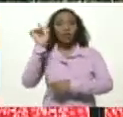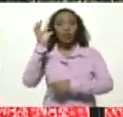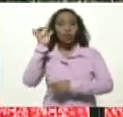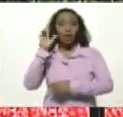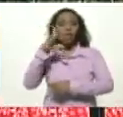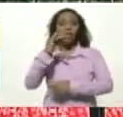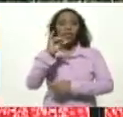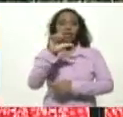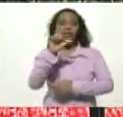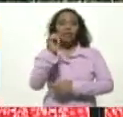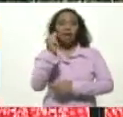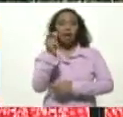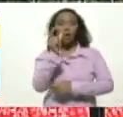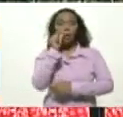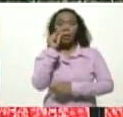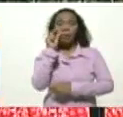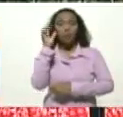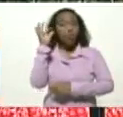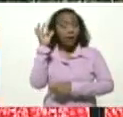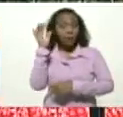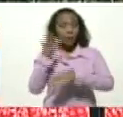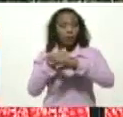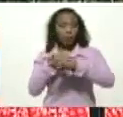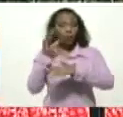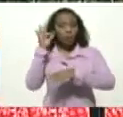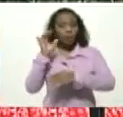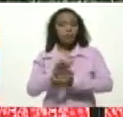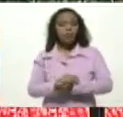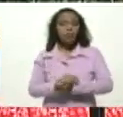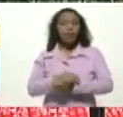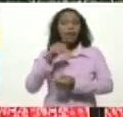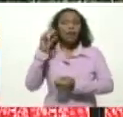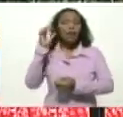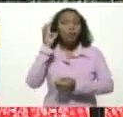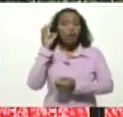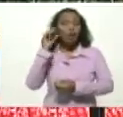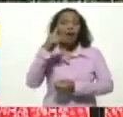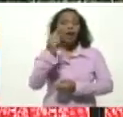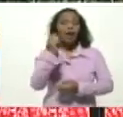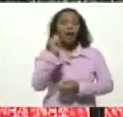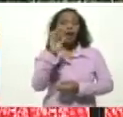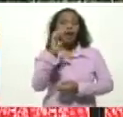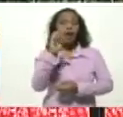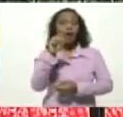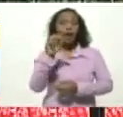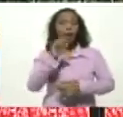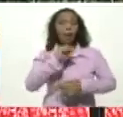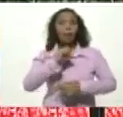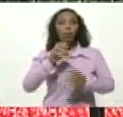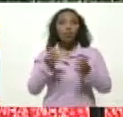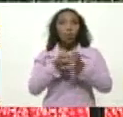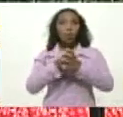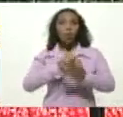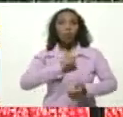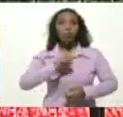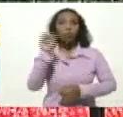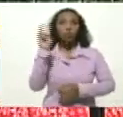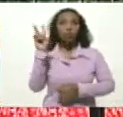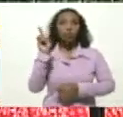Dilcia, y de Karen Escobar, Karen, brigadista del movimiento Somos